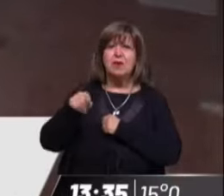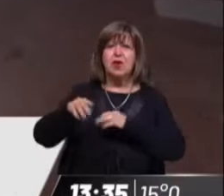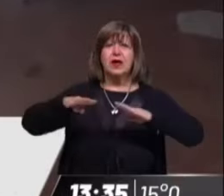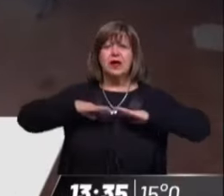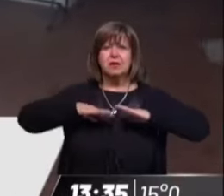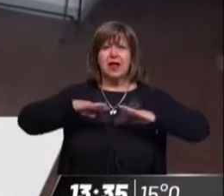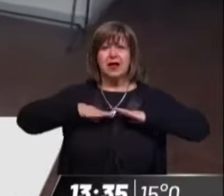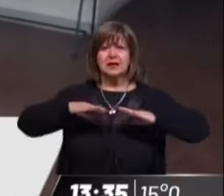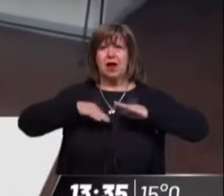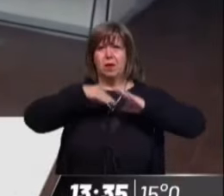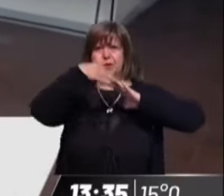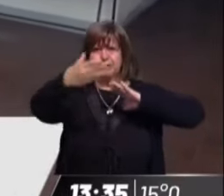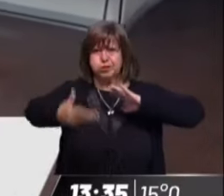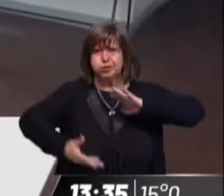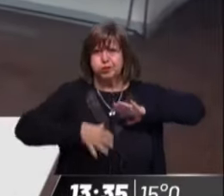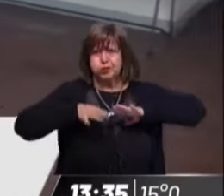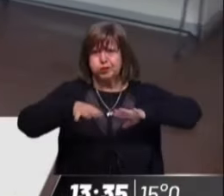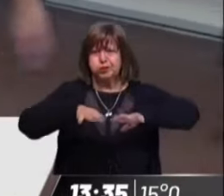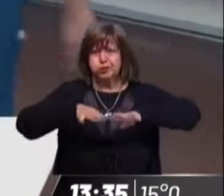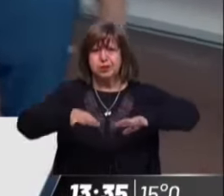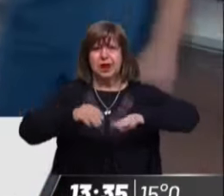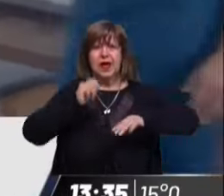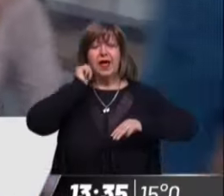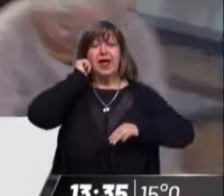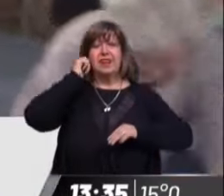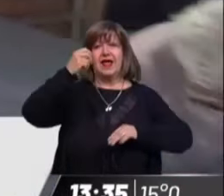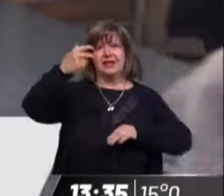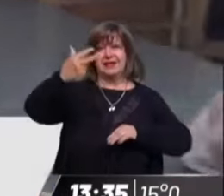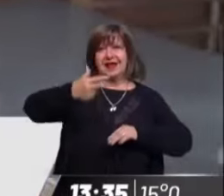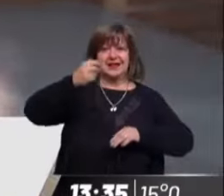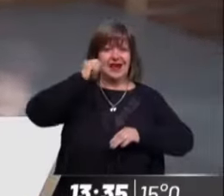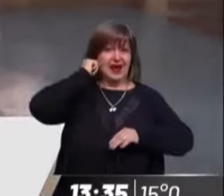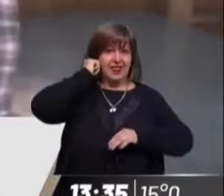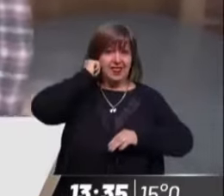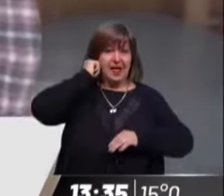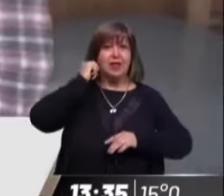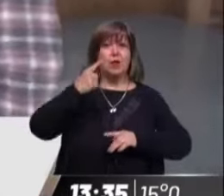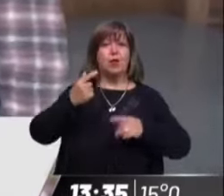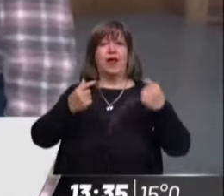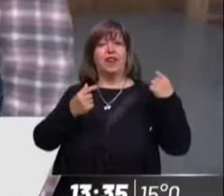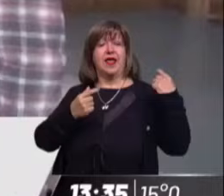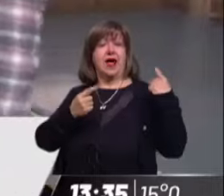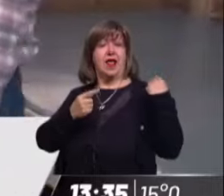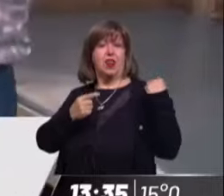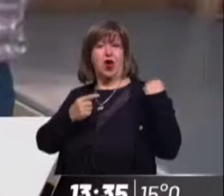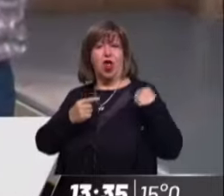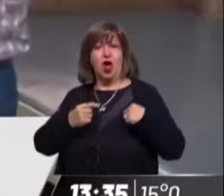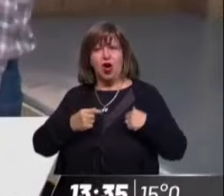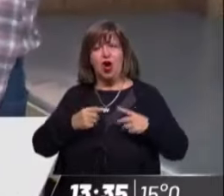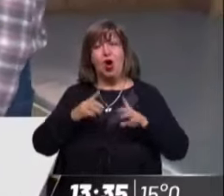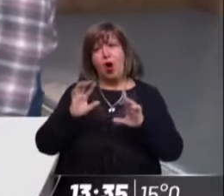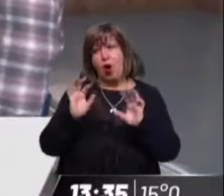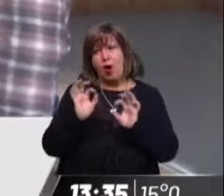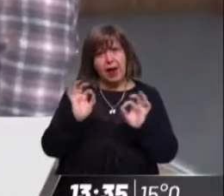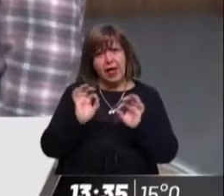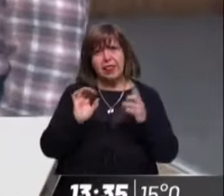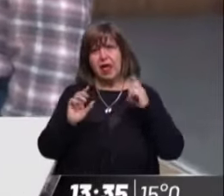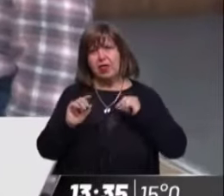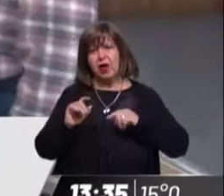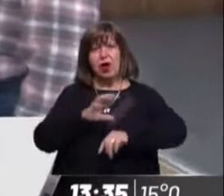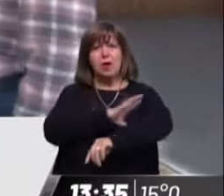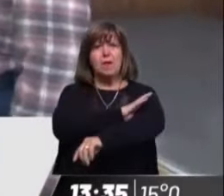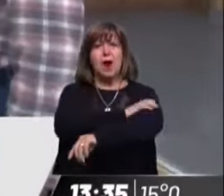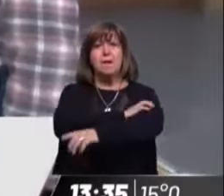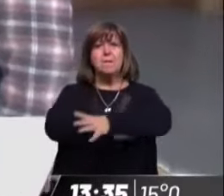hacer? Bueno, gimnasia para la tercera edad, no solo para las personas que tienen algún tipo de lesión, sino para fortalecimiento, en especial de los